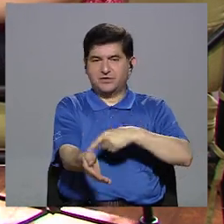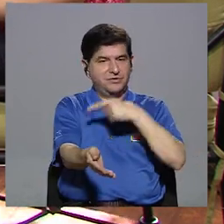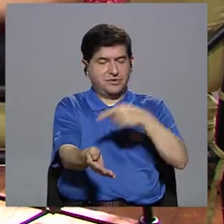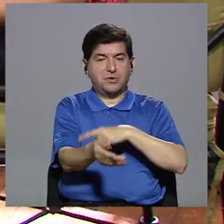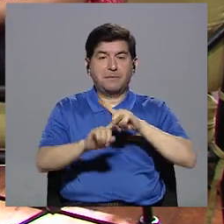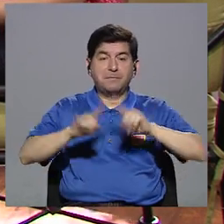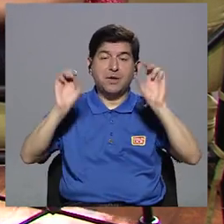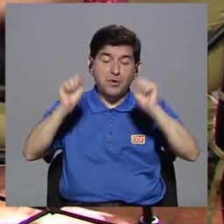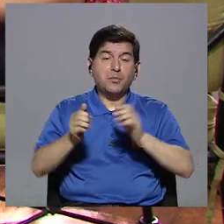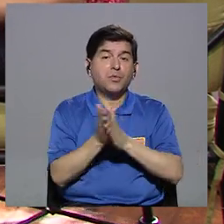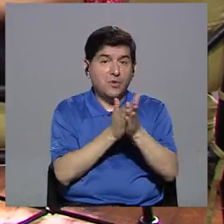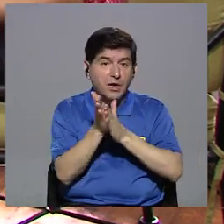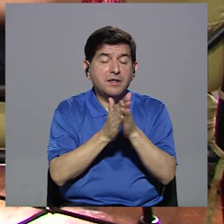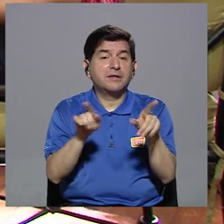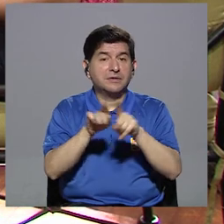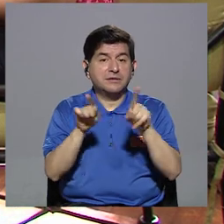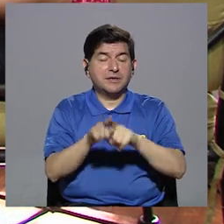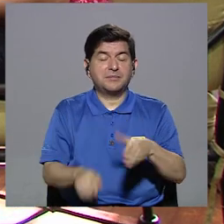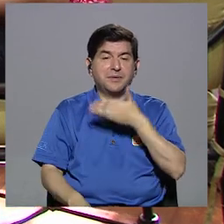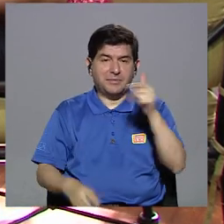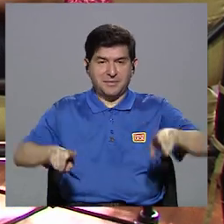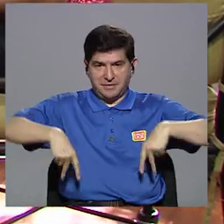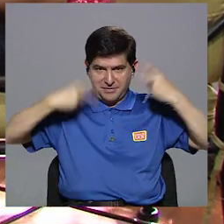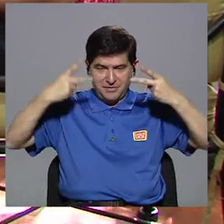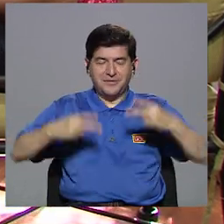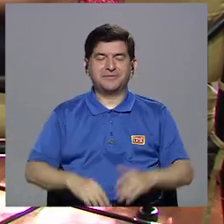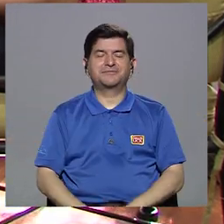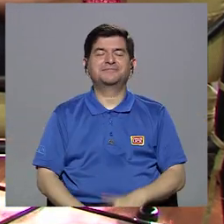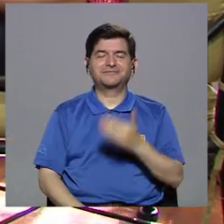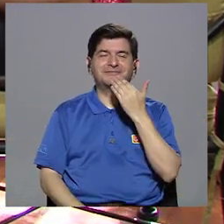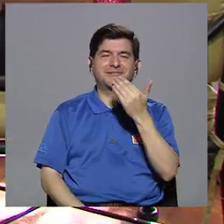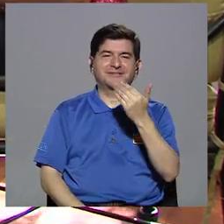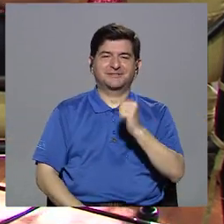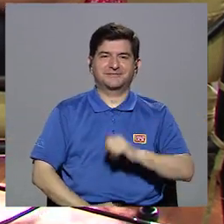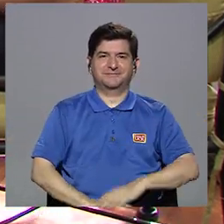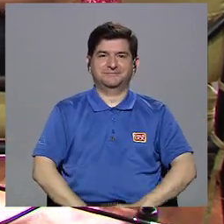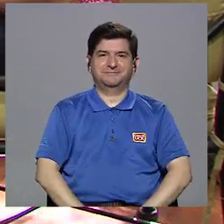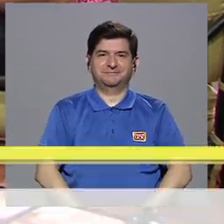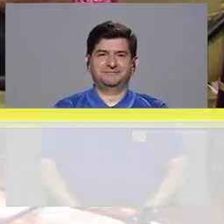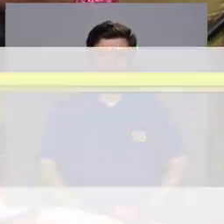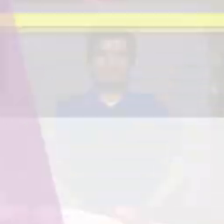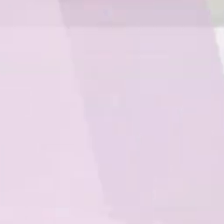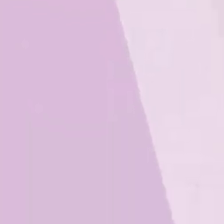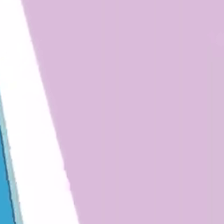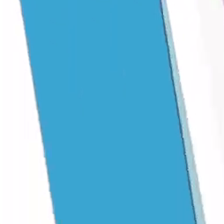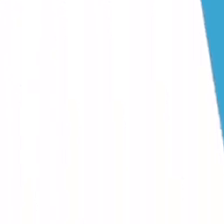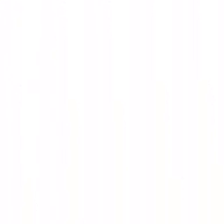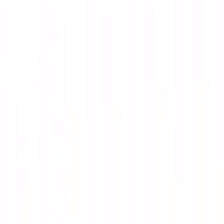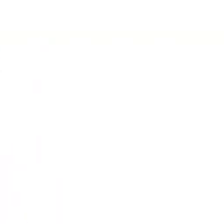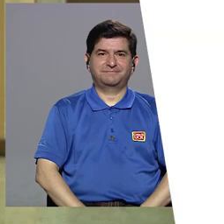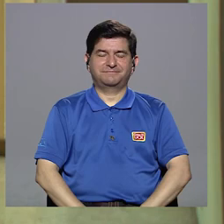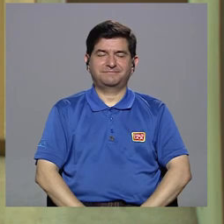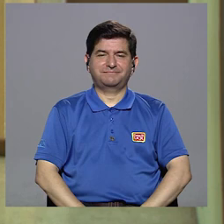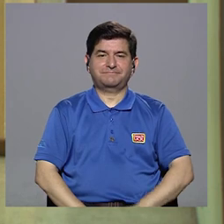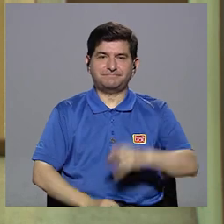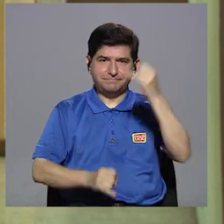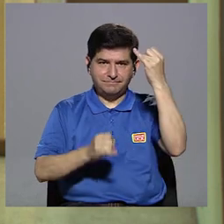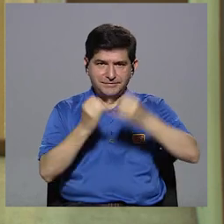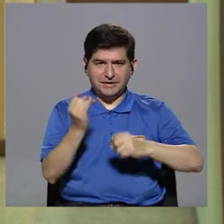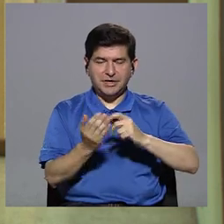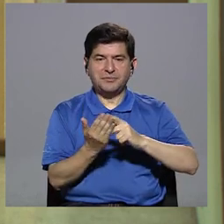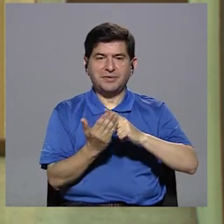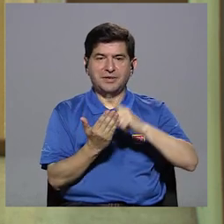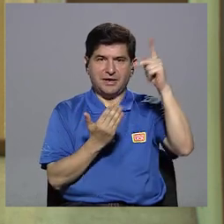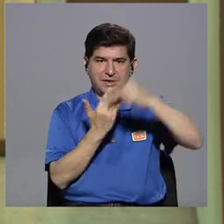no pero que pueden aprovechar para también para vivir mejor lo que si muchos deciden muchas gracias así